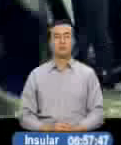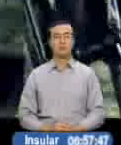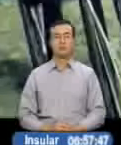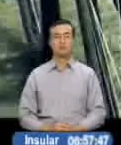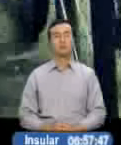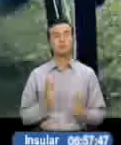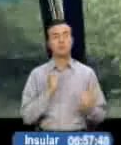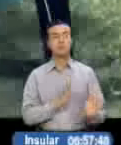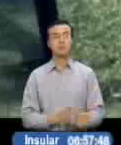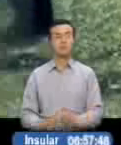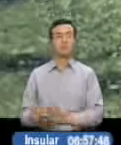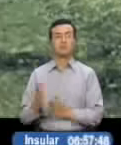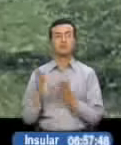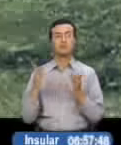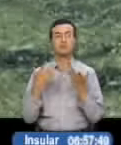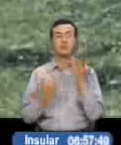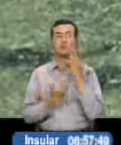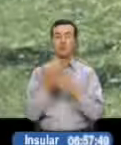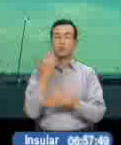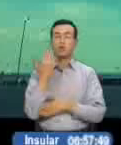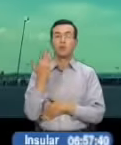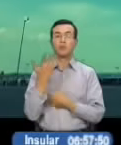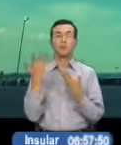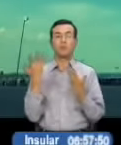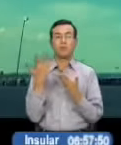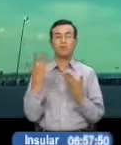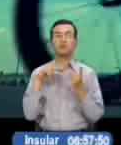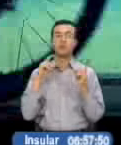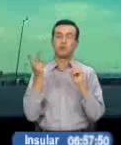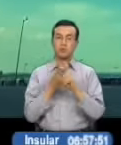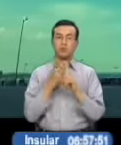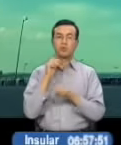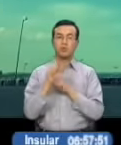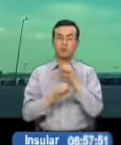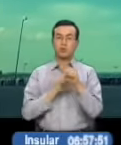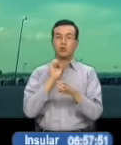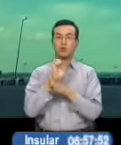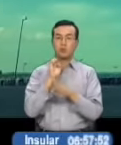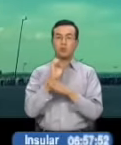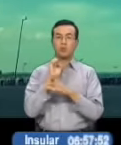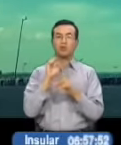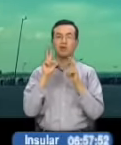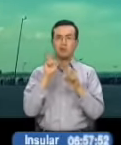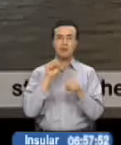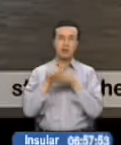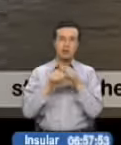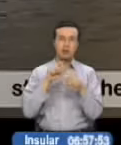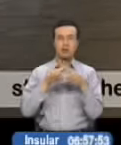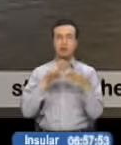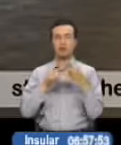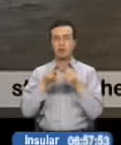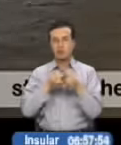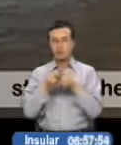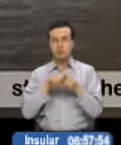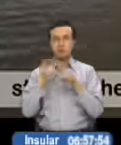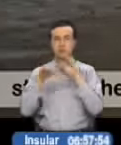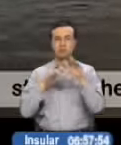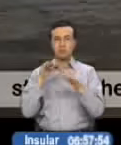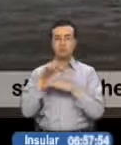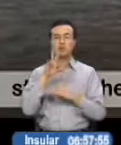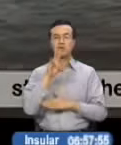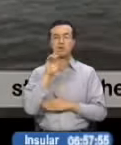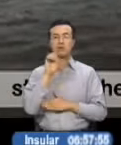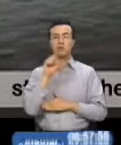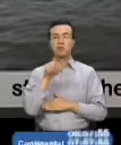Se ultiman detalles para una nueva edición, segunda consecutiva en el Ecuador, del Ironman 70.3 de